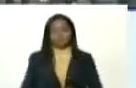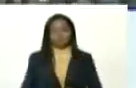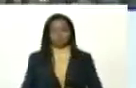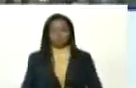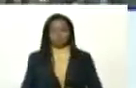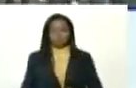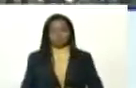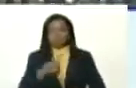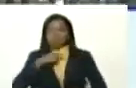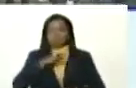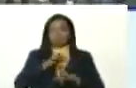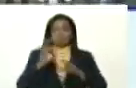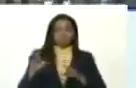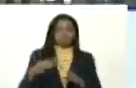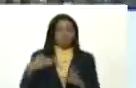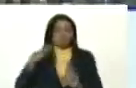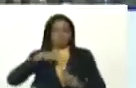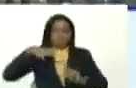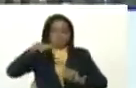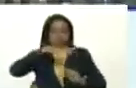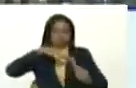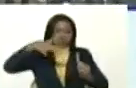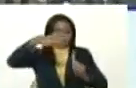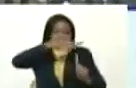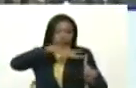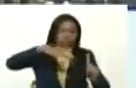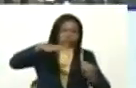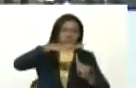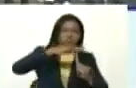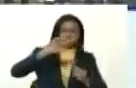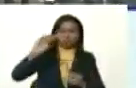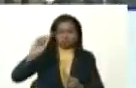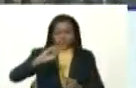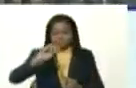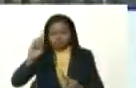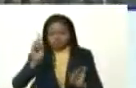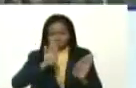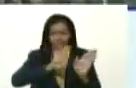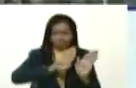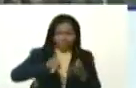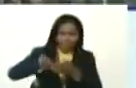No se dejen enredar por la burocracia de los despachos.